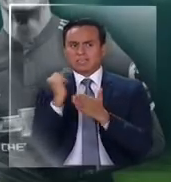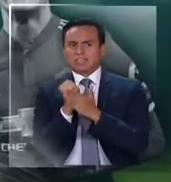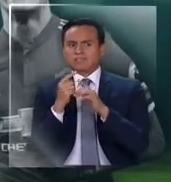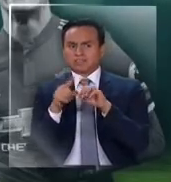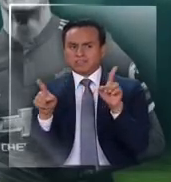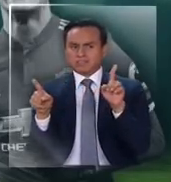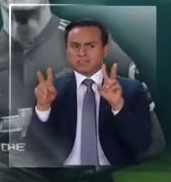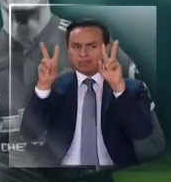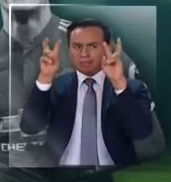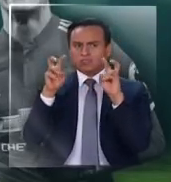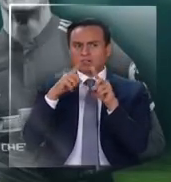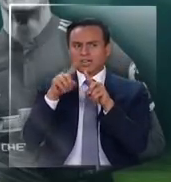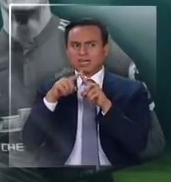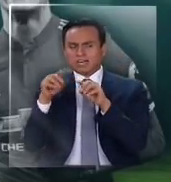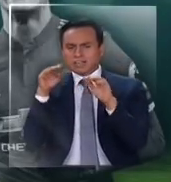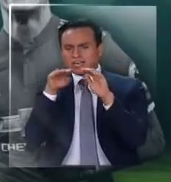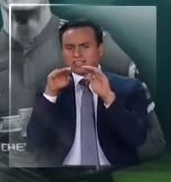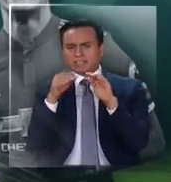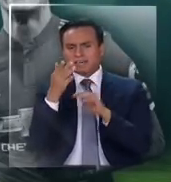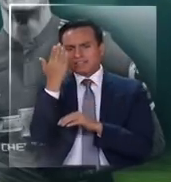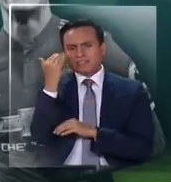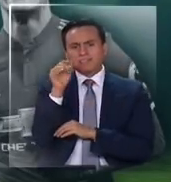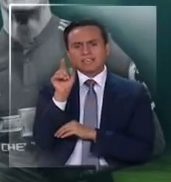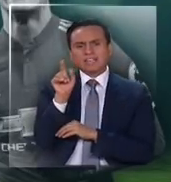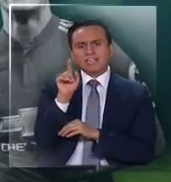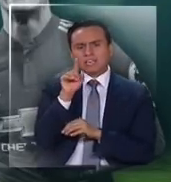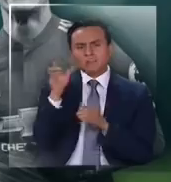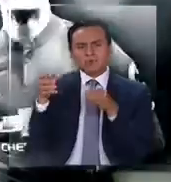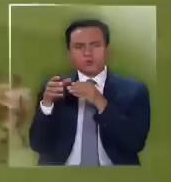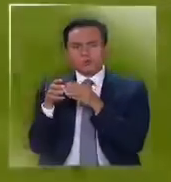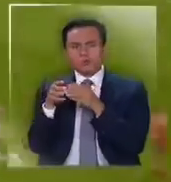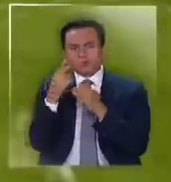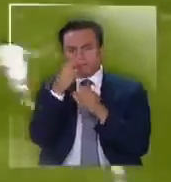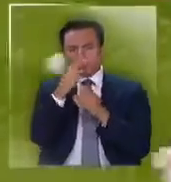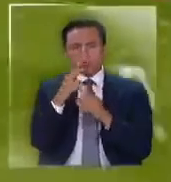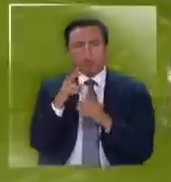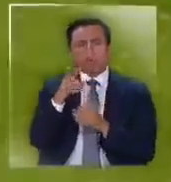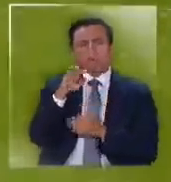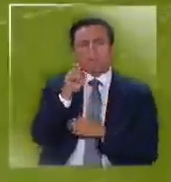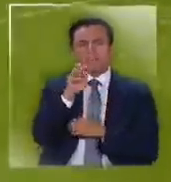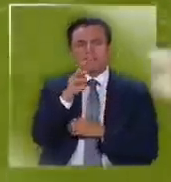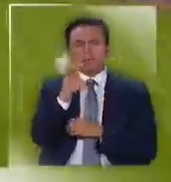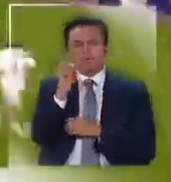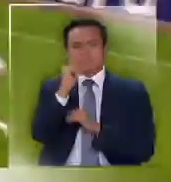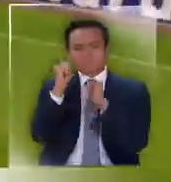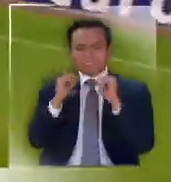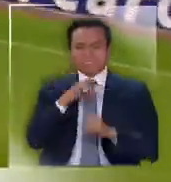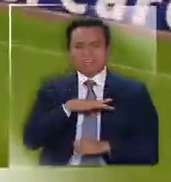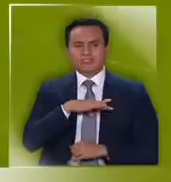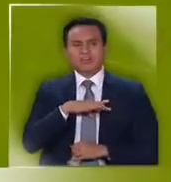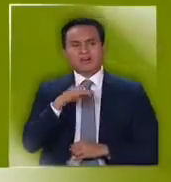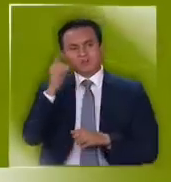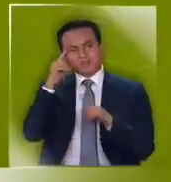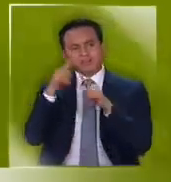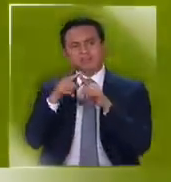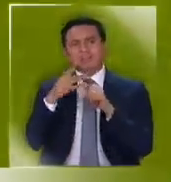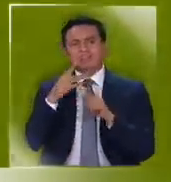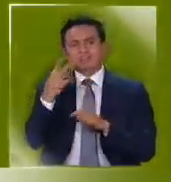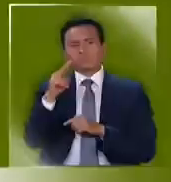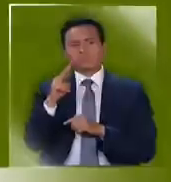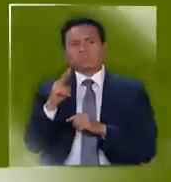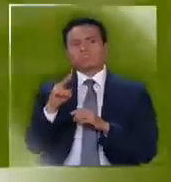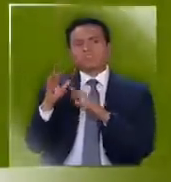diferencia respecto a los atacantes habituales del equipo. Esto le valió el apodo del Peter Crouch chileno. A propósito, ¿quiénes son